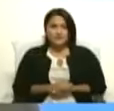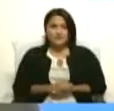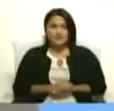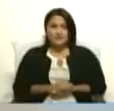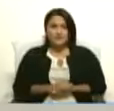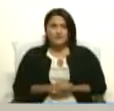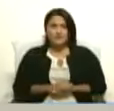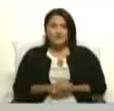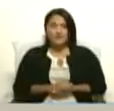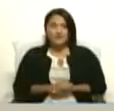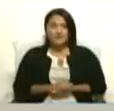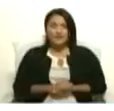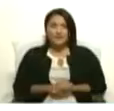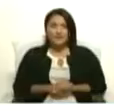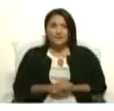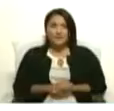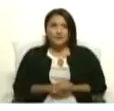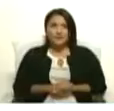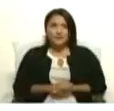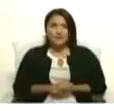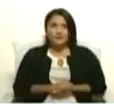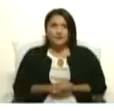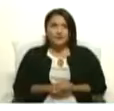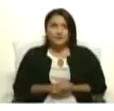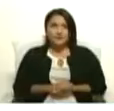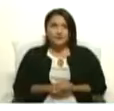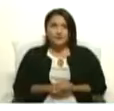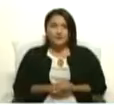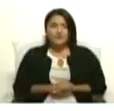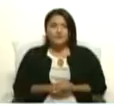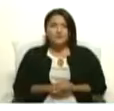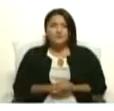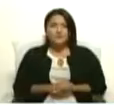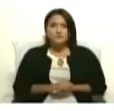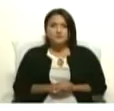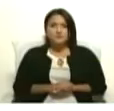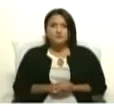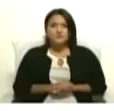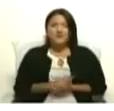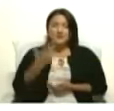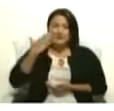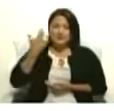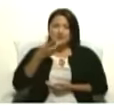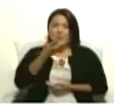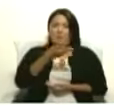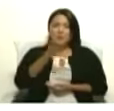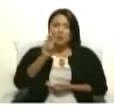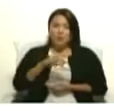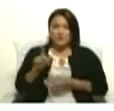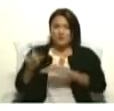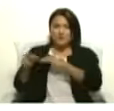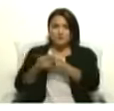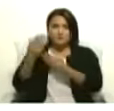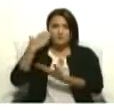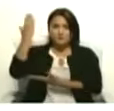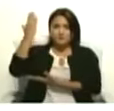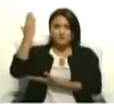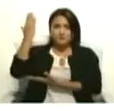que es de los más influyentes comillas en Guyana miren Cómo se llama oil